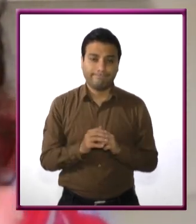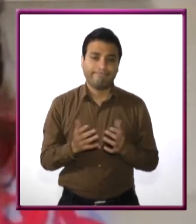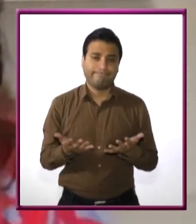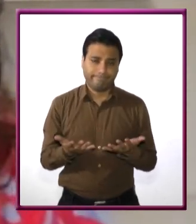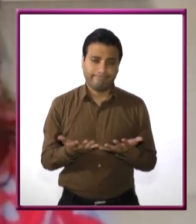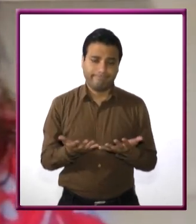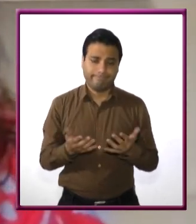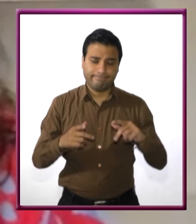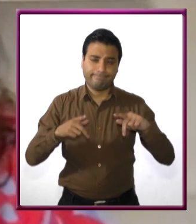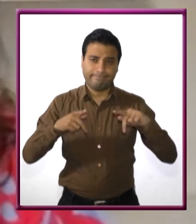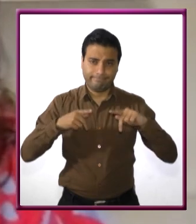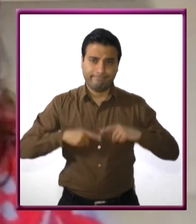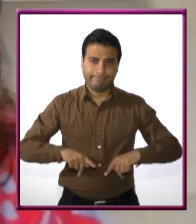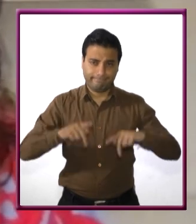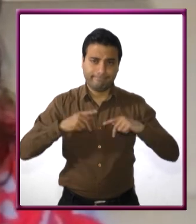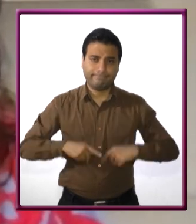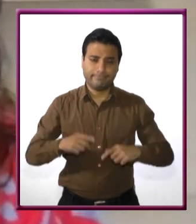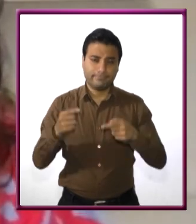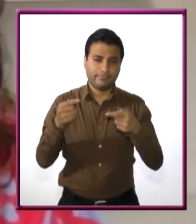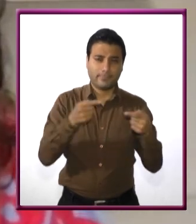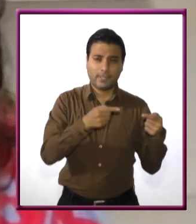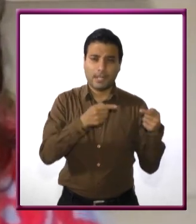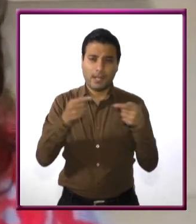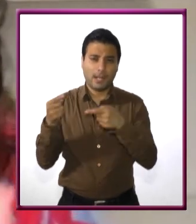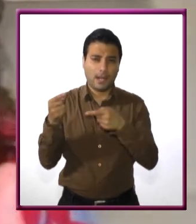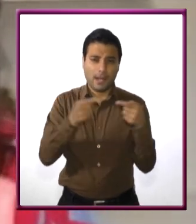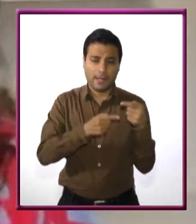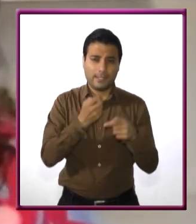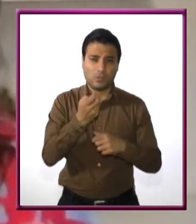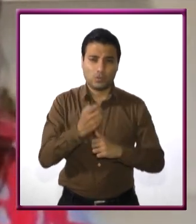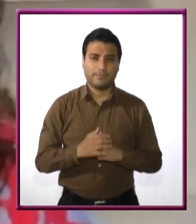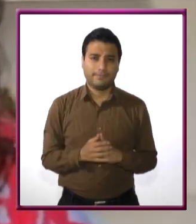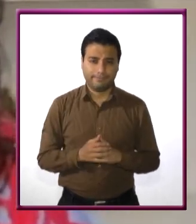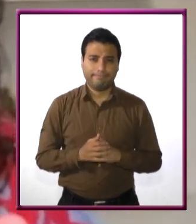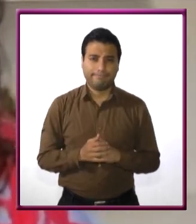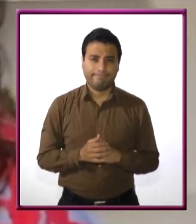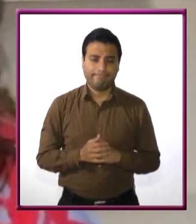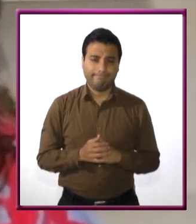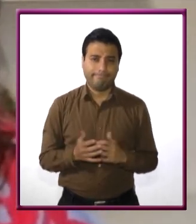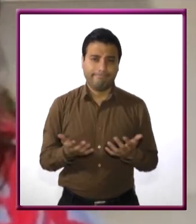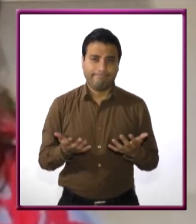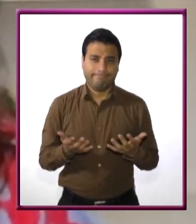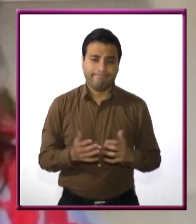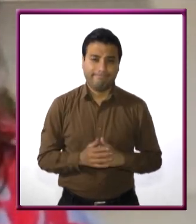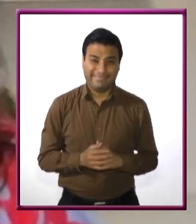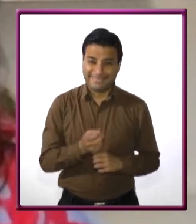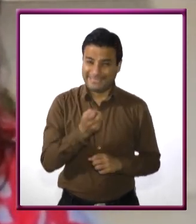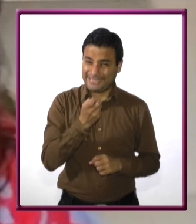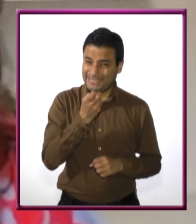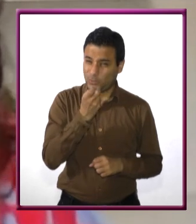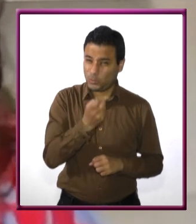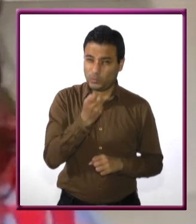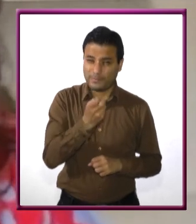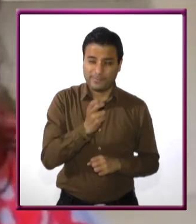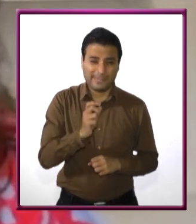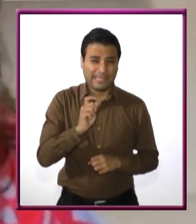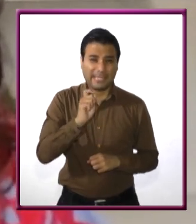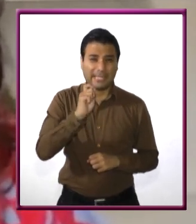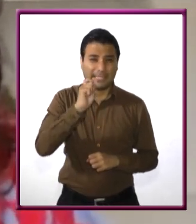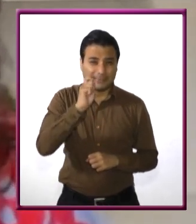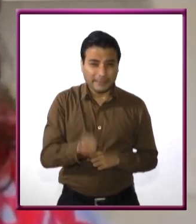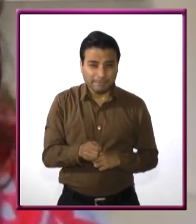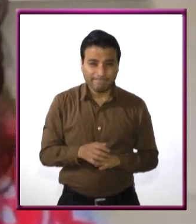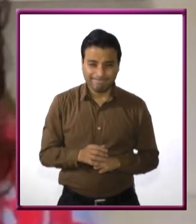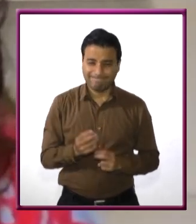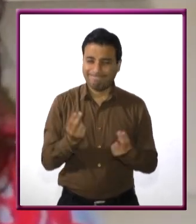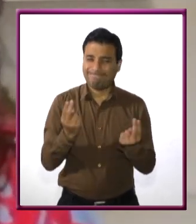estamos enfrentando controversias que ponen en juego la validez propia de la ciencia y creo que eso nos habla también de